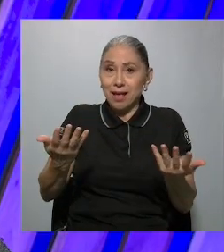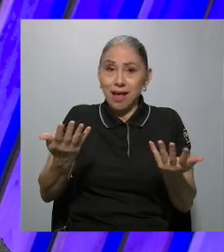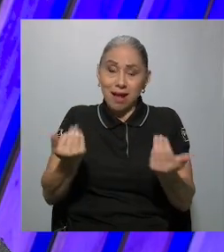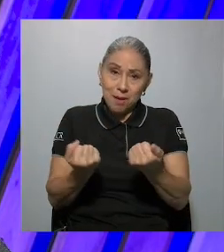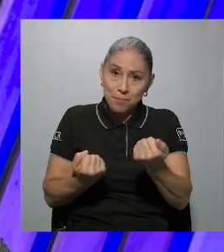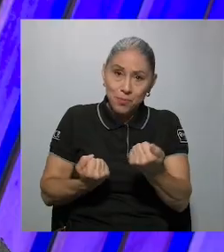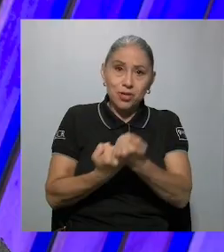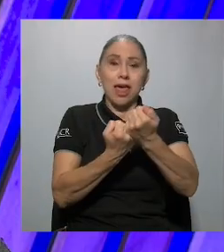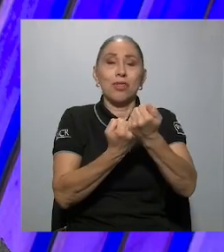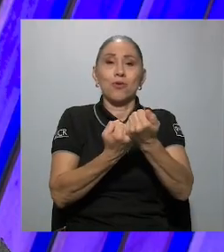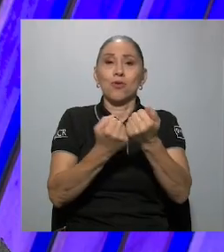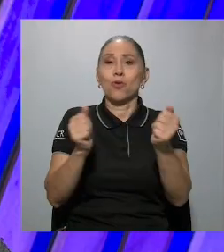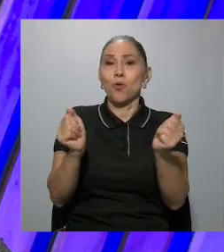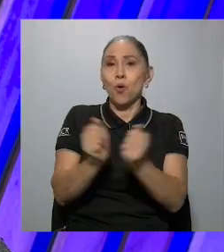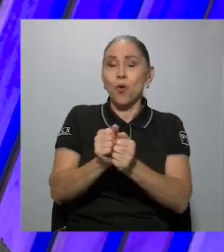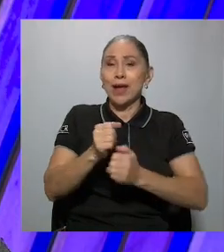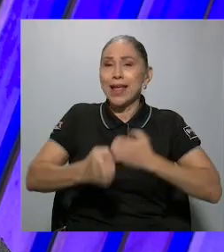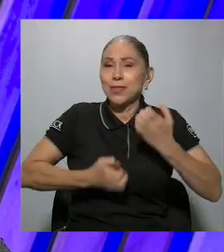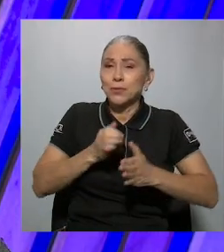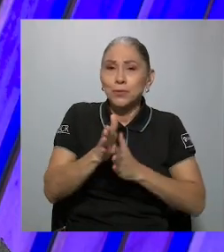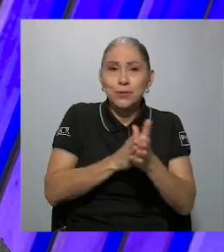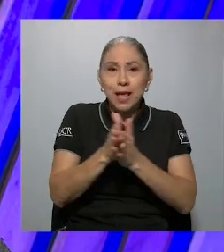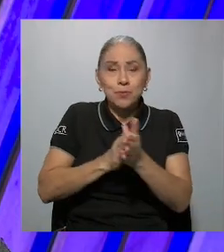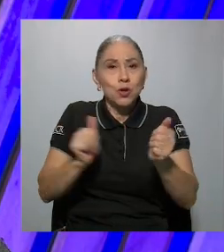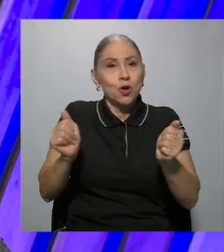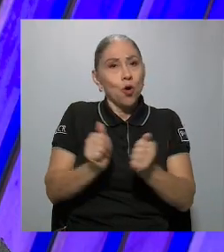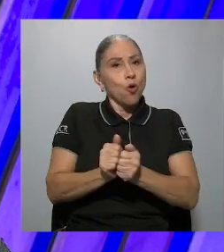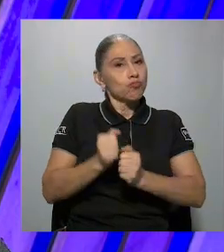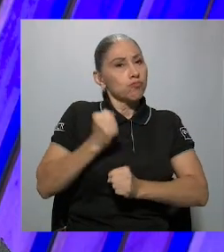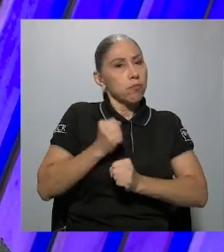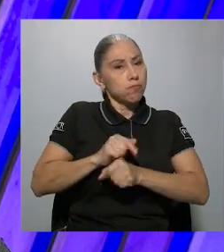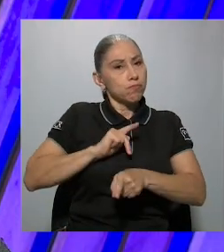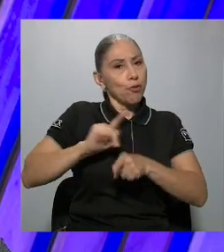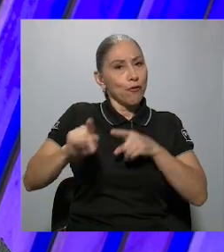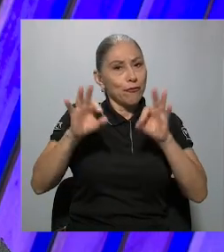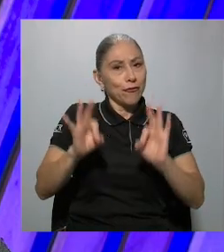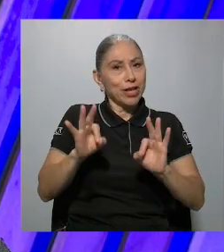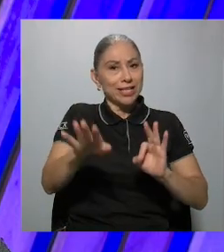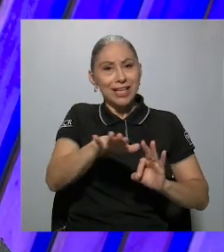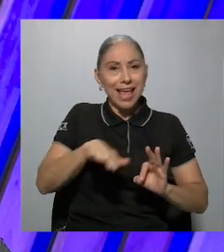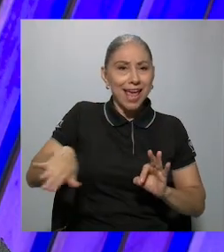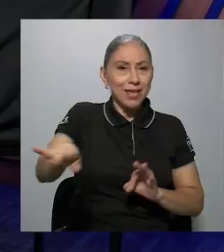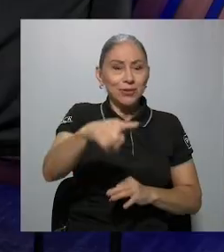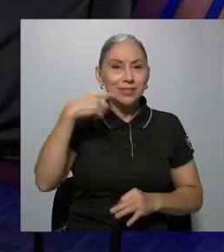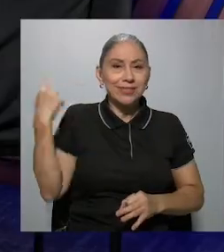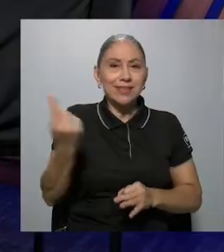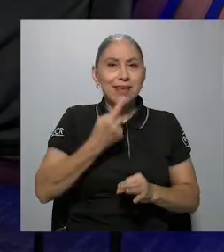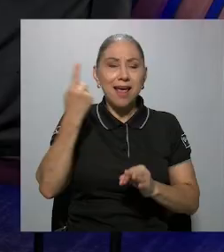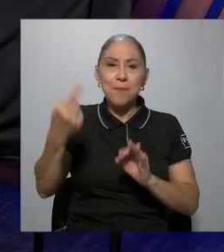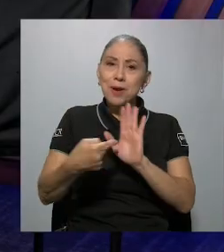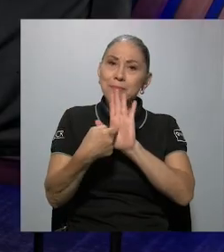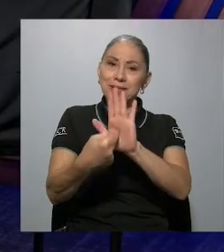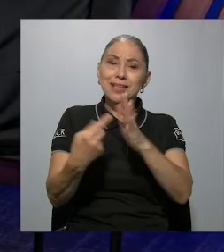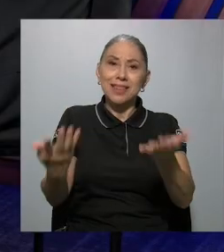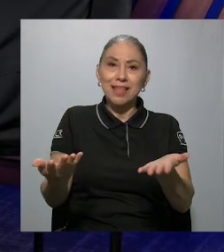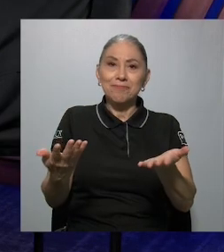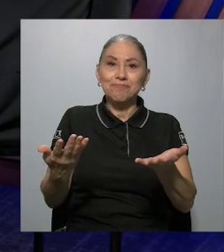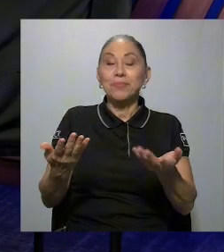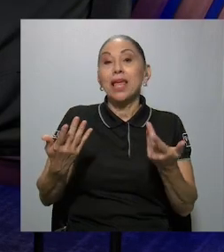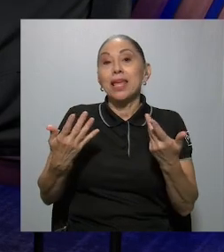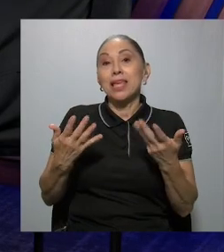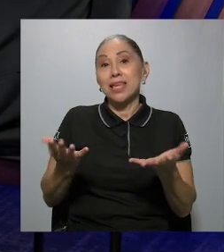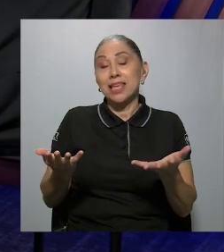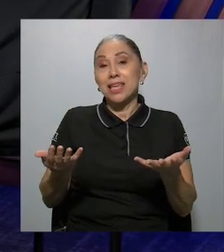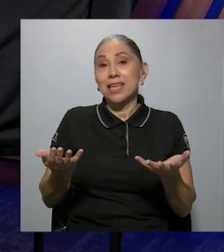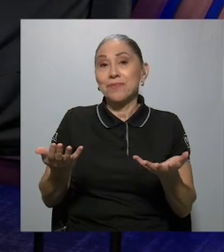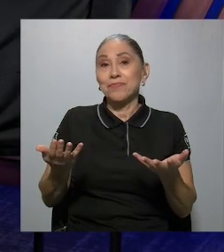han apoyado con el entusiasmo y el profesionalismo que ellos siempre presentan y el hecho